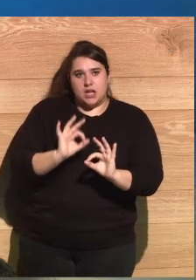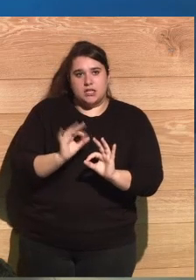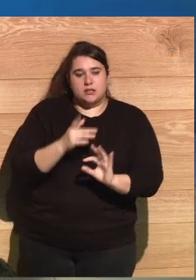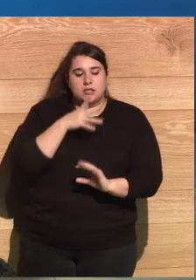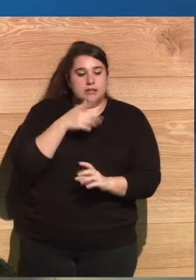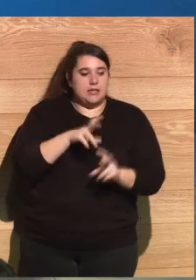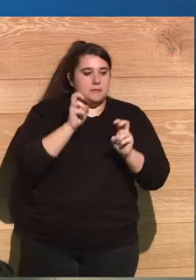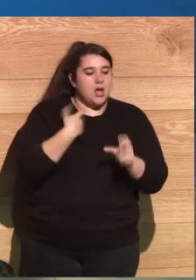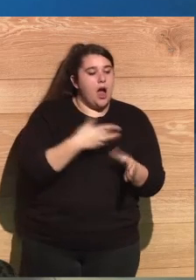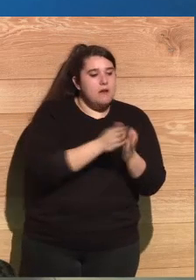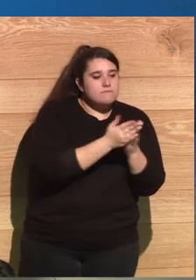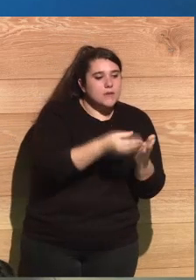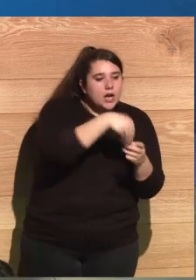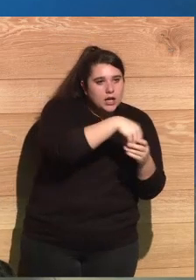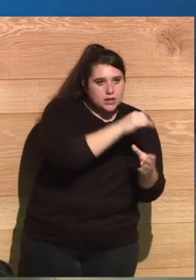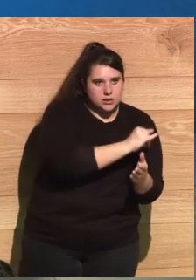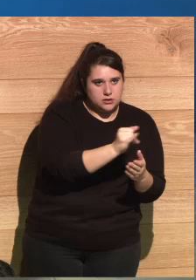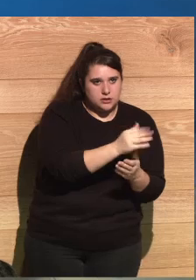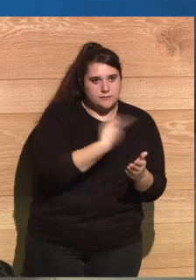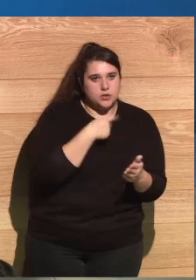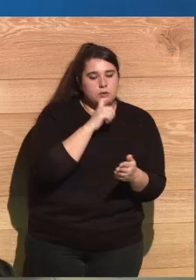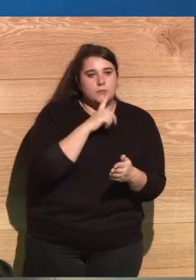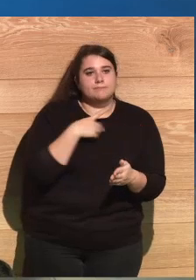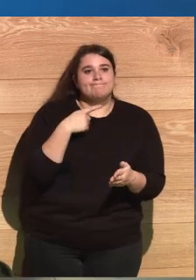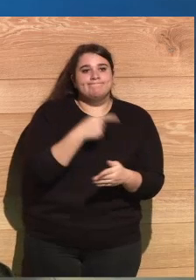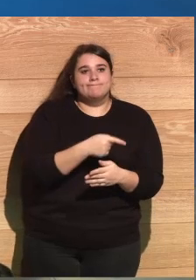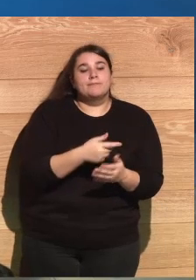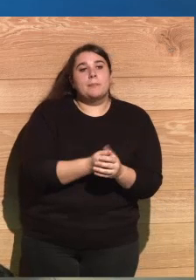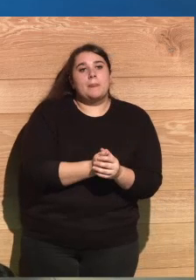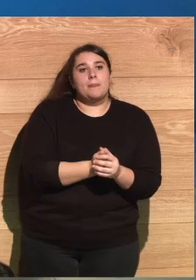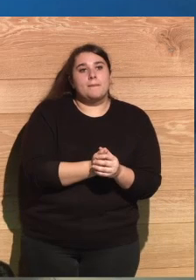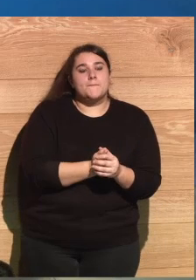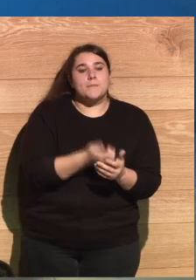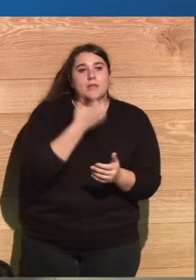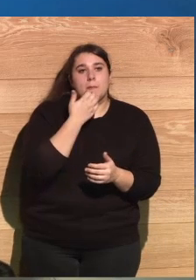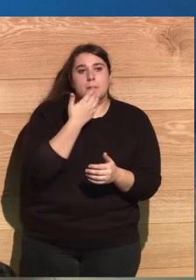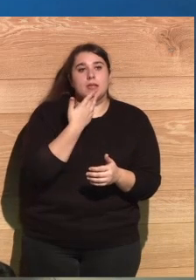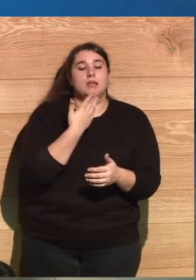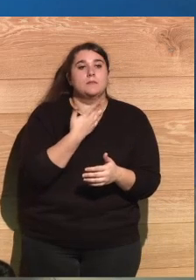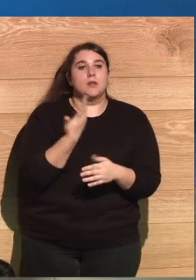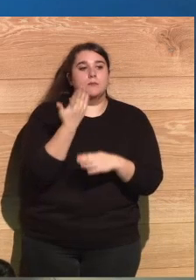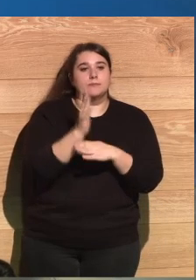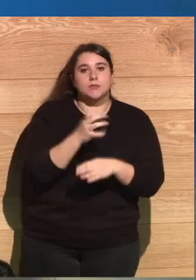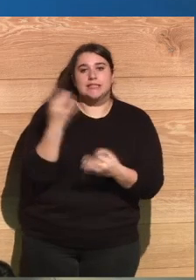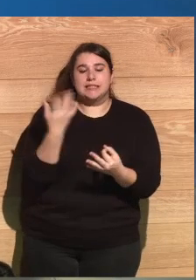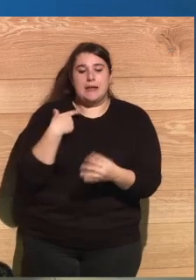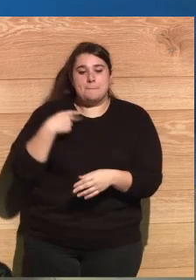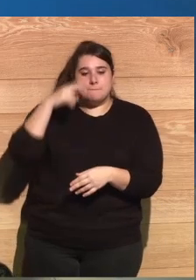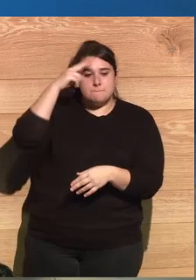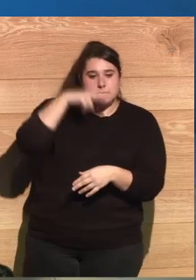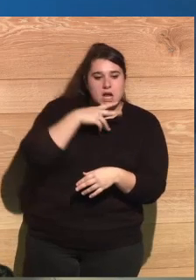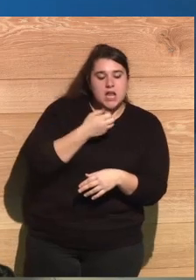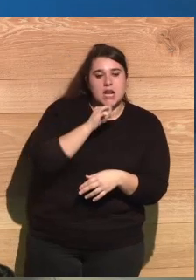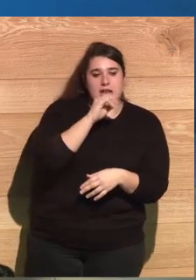tus personajes. Eso que decías tú, que hay dinastías enteras. Esa dinastía que tú muestras, por ejemplo, en la novela del abuelo en Vietnam, el padre en